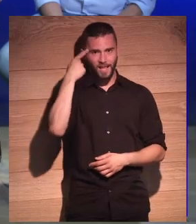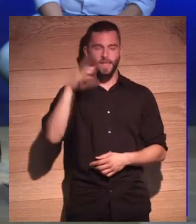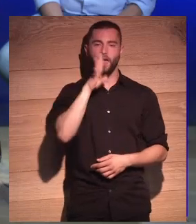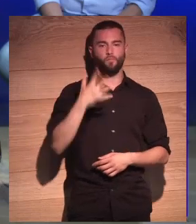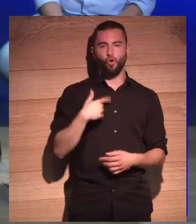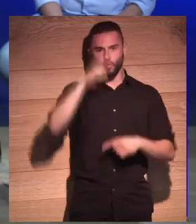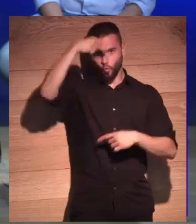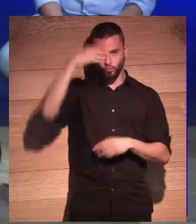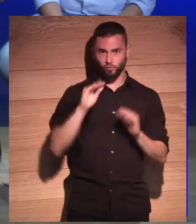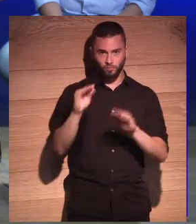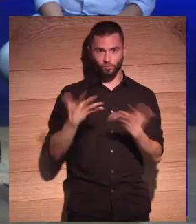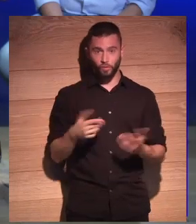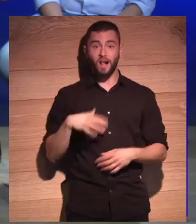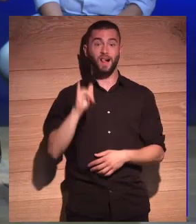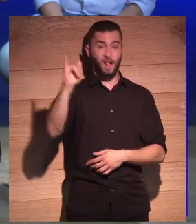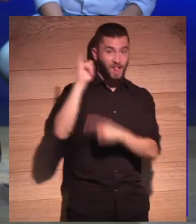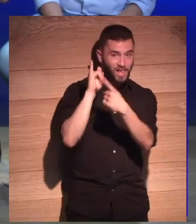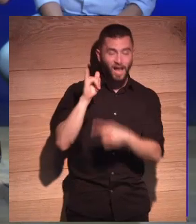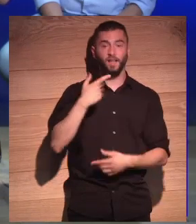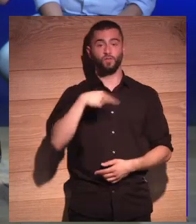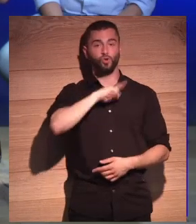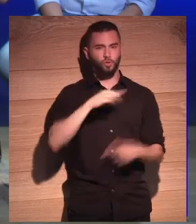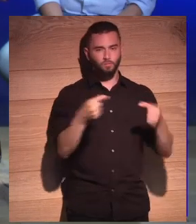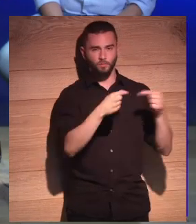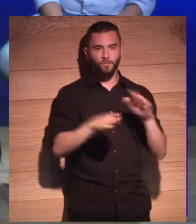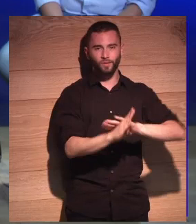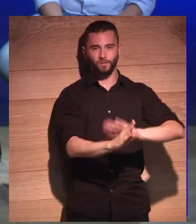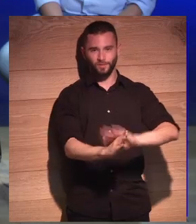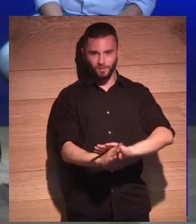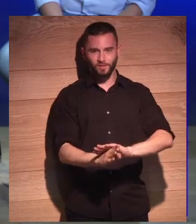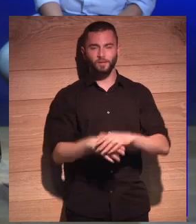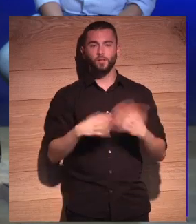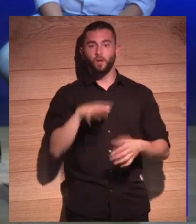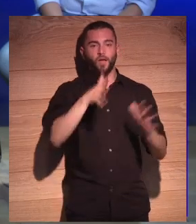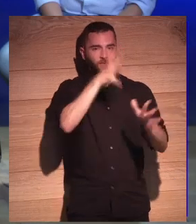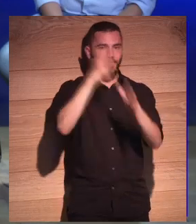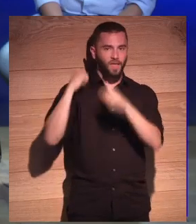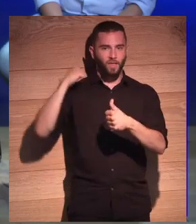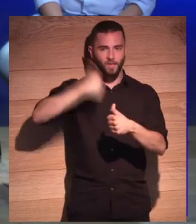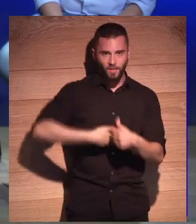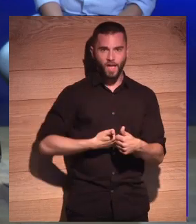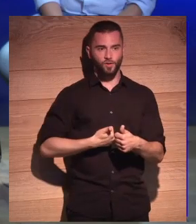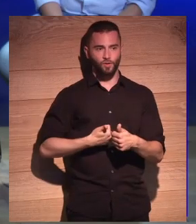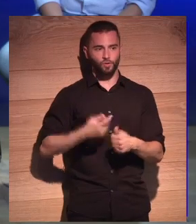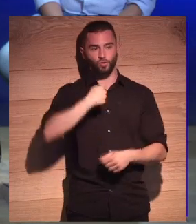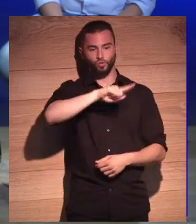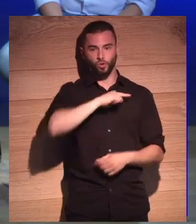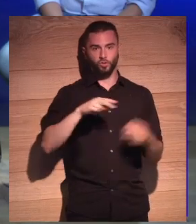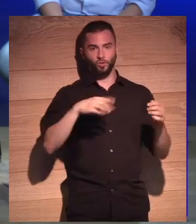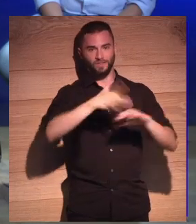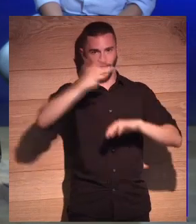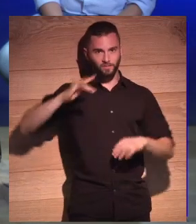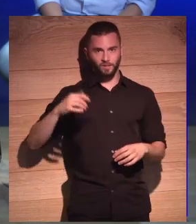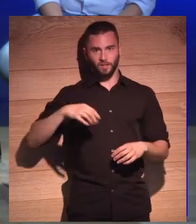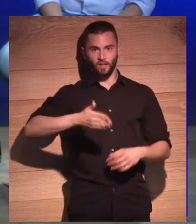cultura, pues estarán ahí y nosotros seguimos con nuestro debate. Cuando hemos pasado 10 años, nosotros sí que tenemos la brecha digital de los 10 años